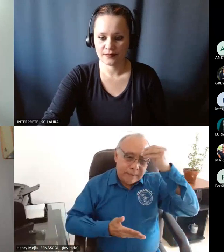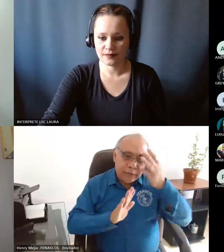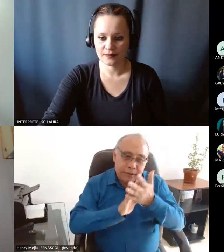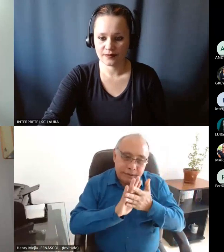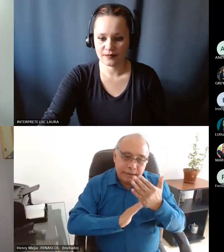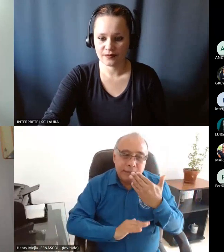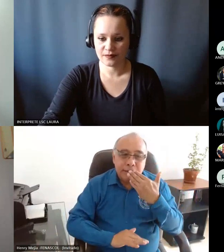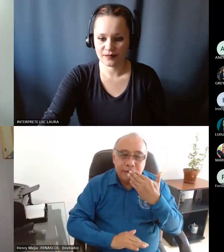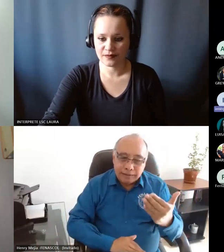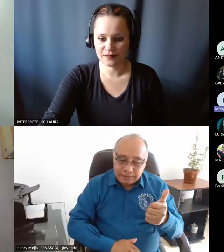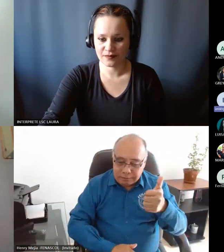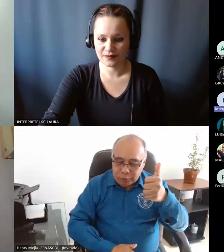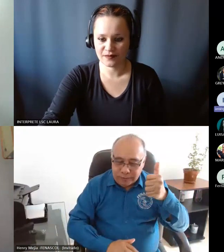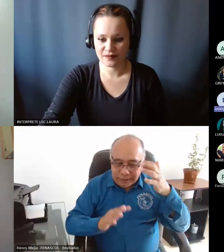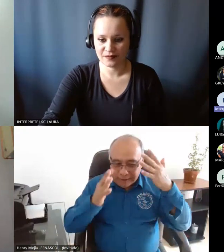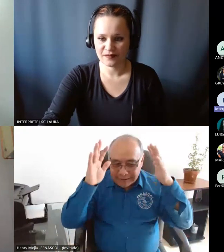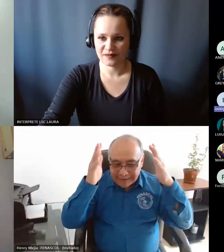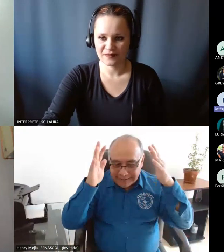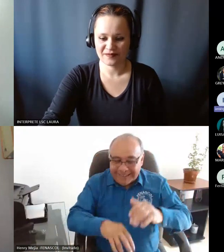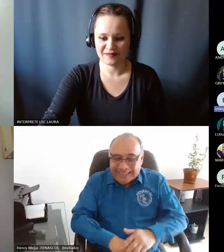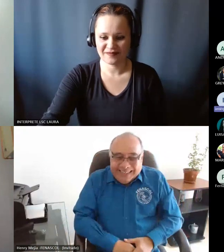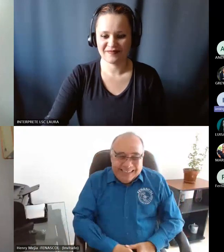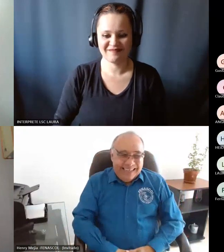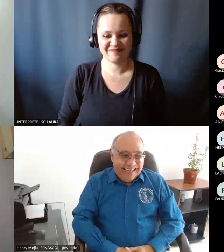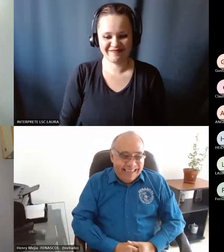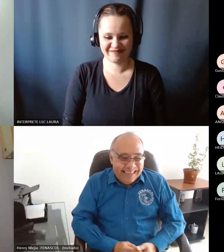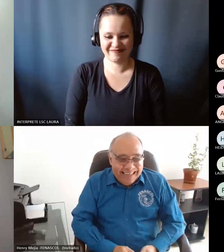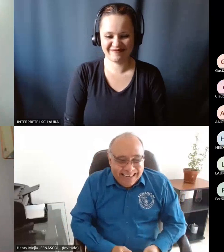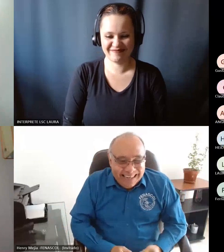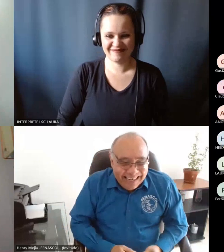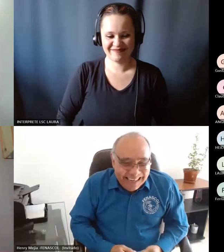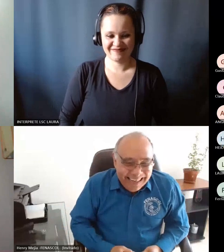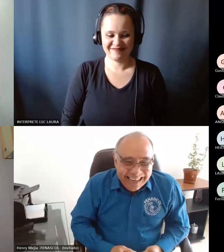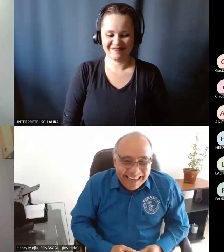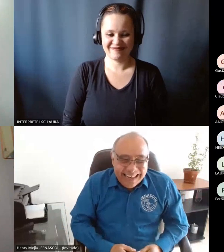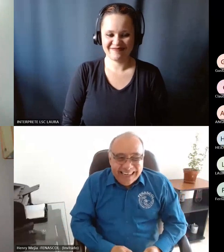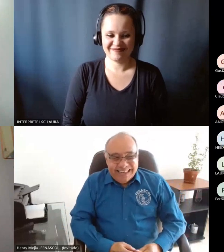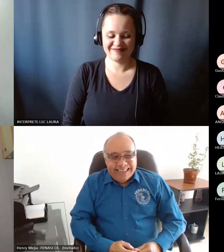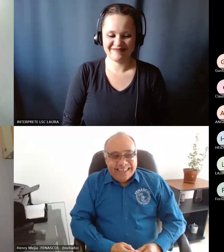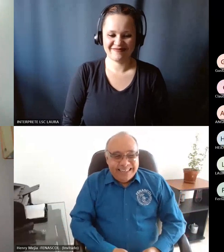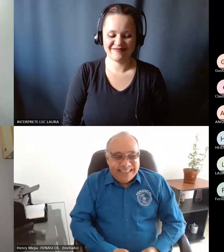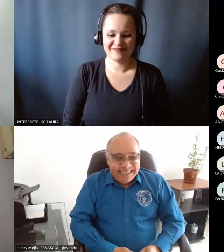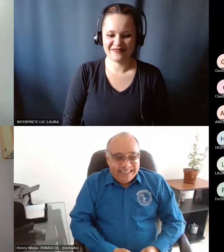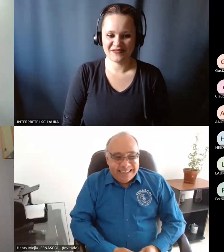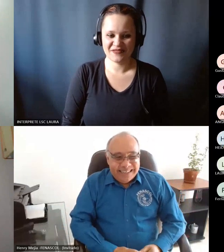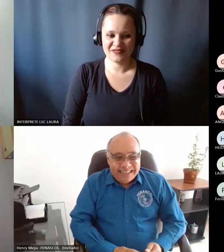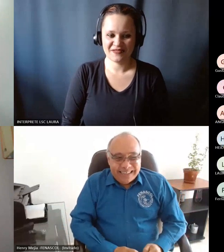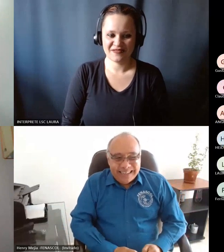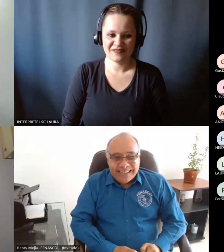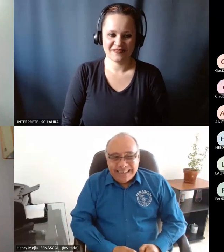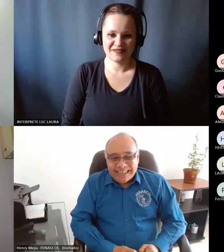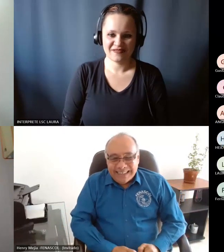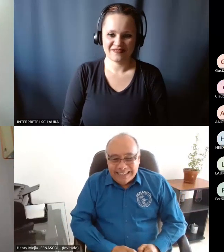gracias y Bueno hay que aprender eso qu bueno que hayan aprendido lengua de señas por